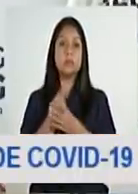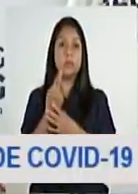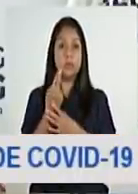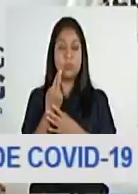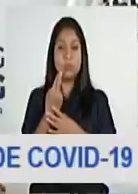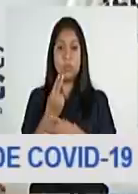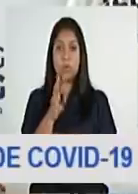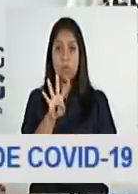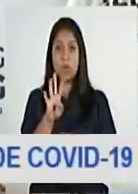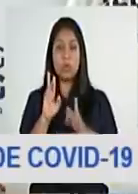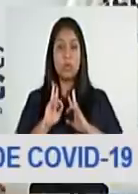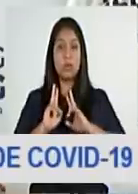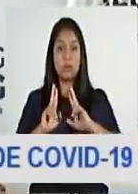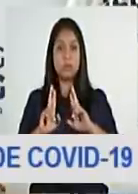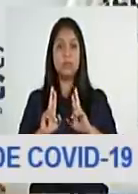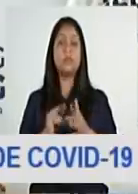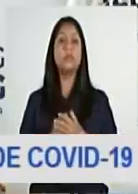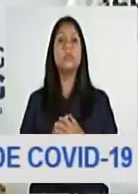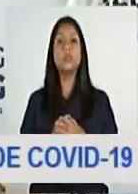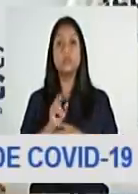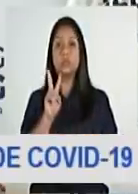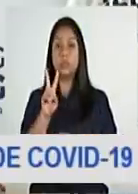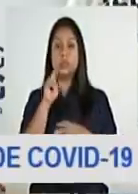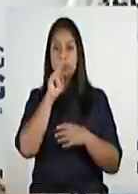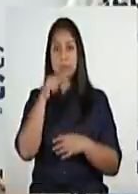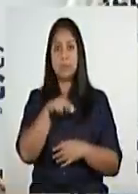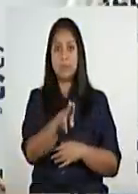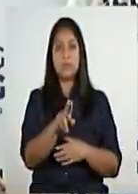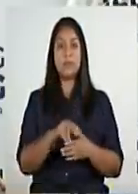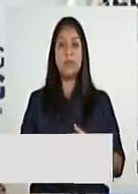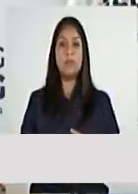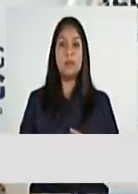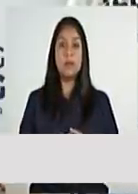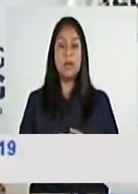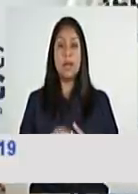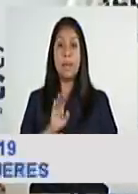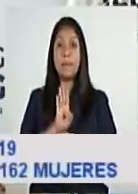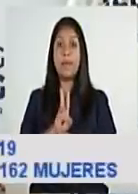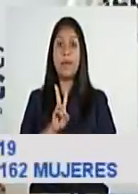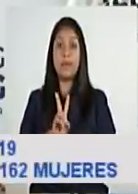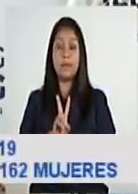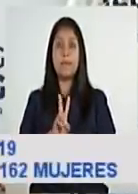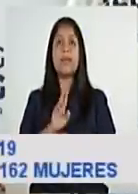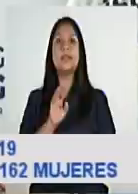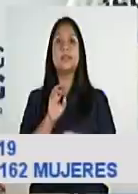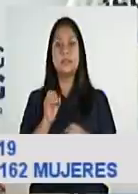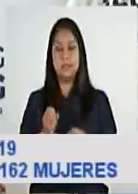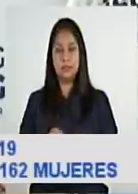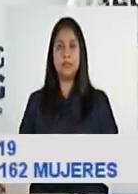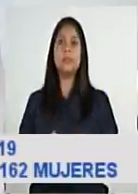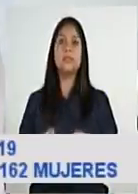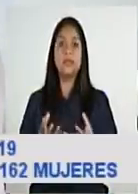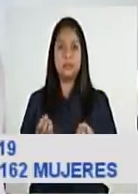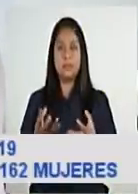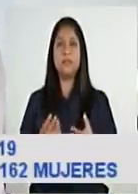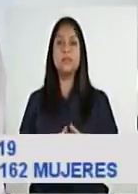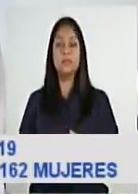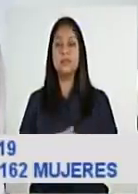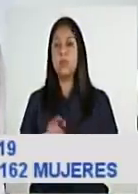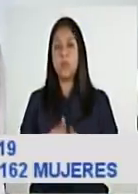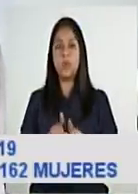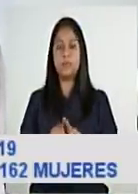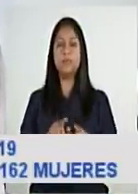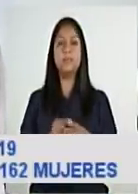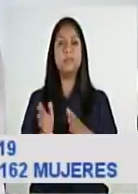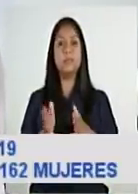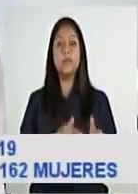Rosa, 4 en Retalhuleu, 2 en Chimaltenango, en Baja Verapaz y en Zacatepéquez, así como